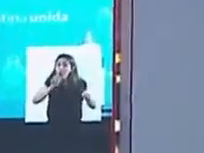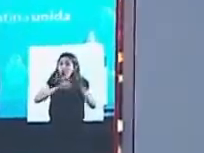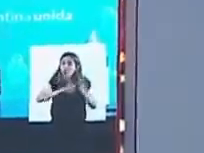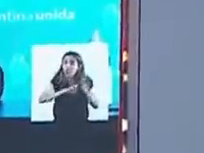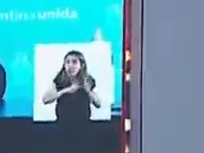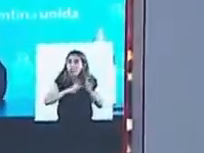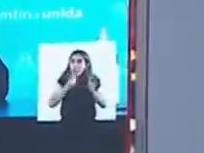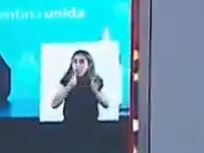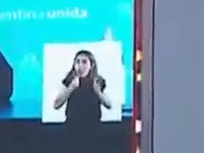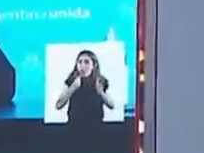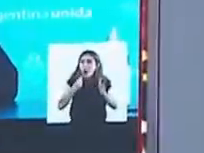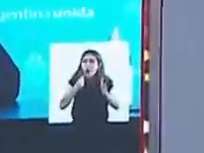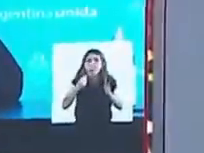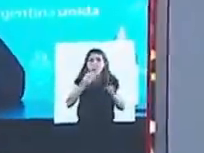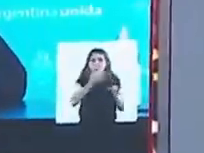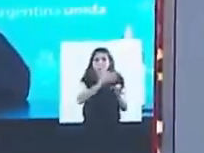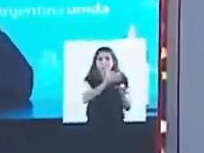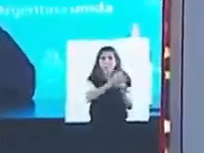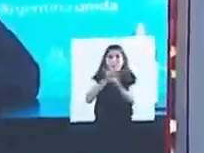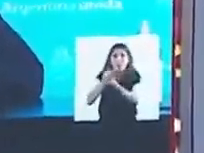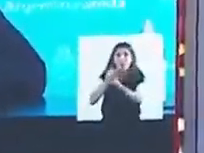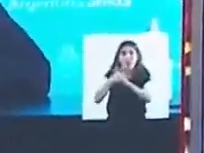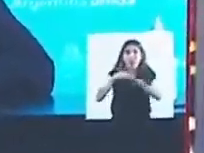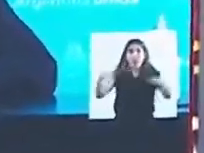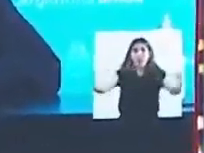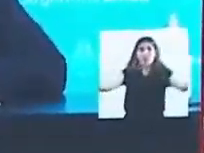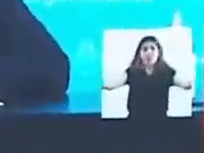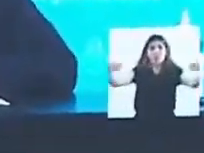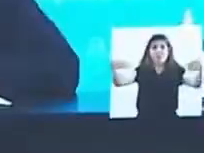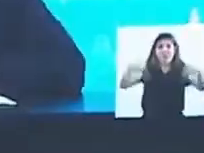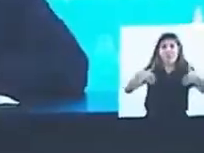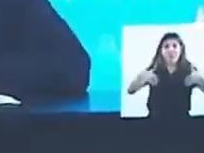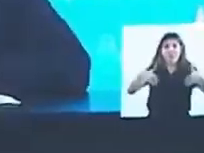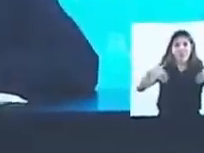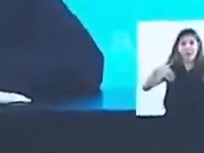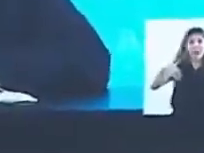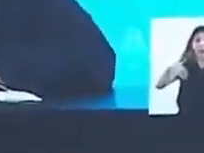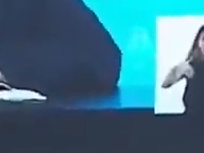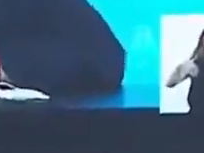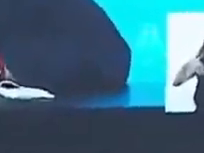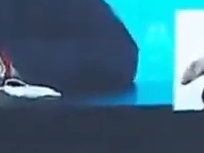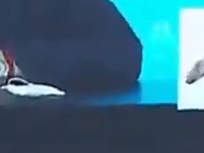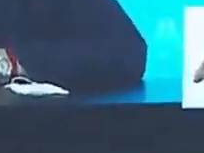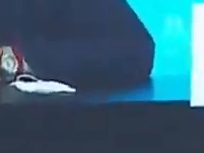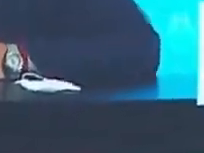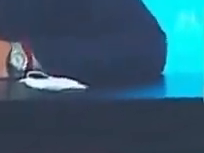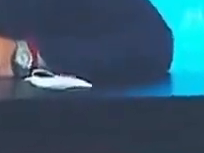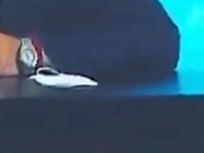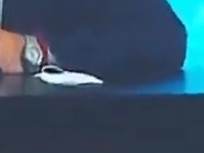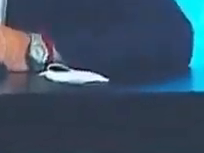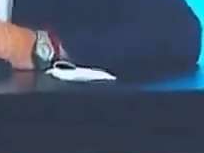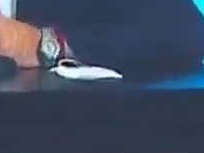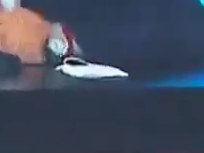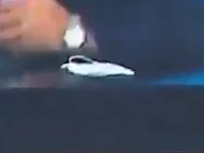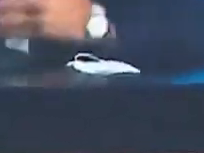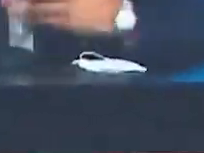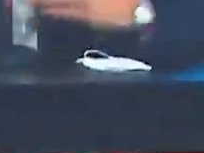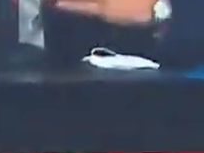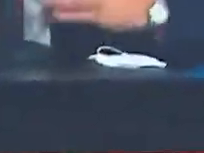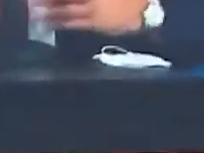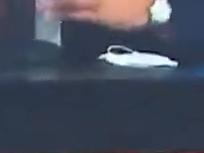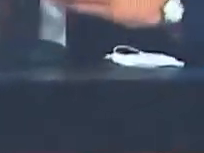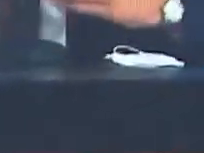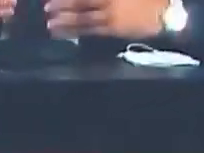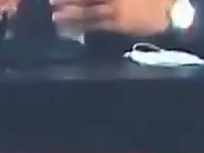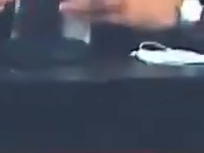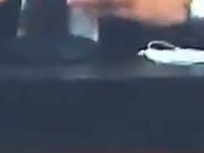algún momento alguien va a tener que preguntarse: che, ¿y cuál era tu responsabilidad como gobernante? Pero las restricciones tienen que